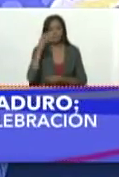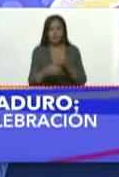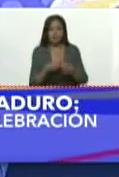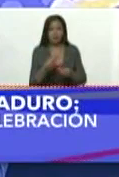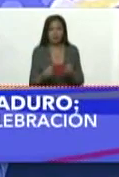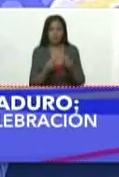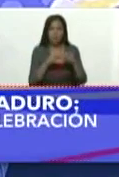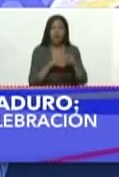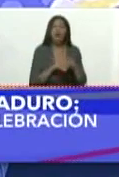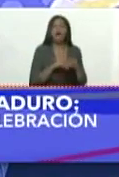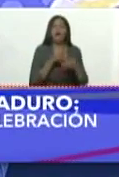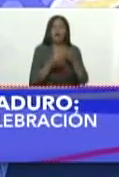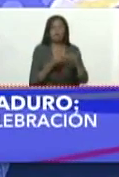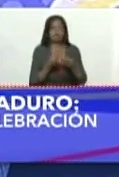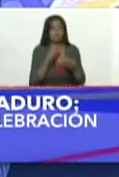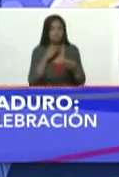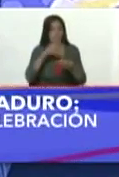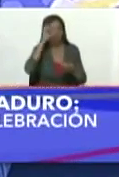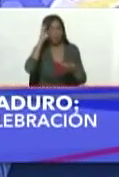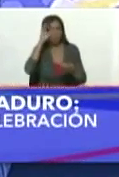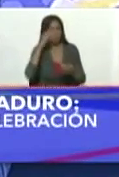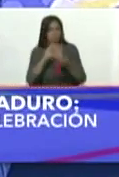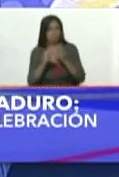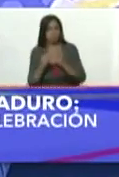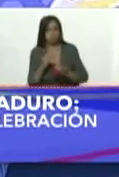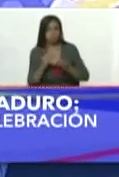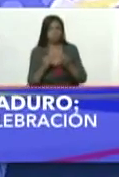haciendo y hacer aprendiendo.